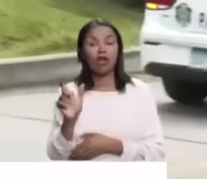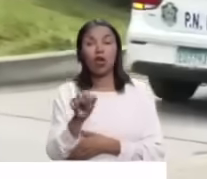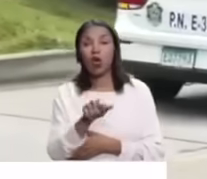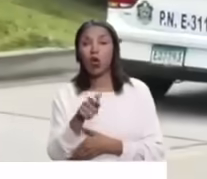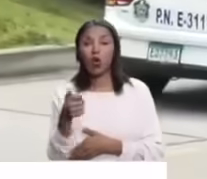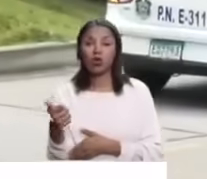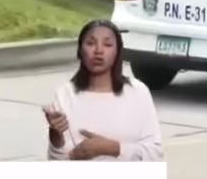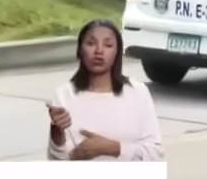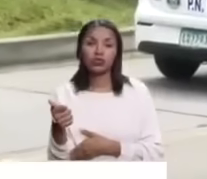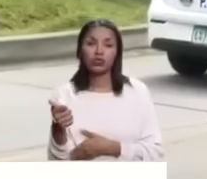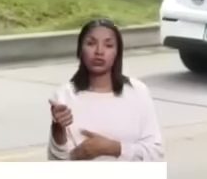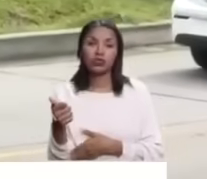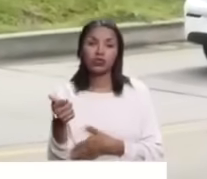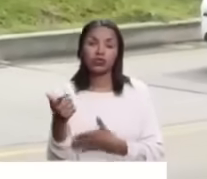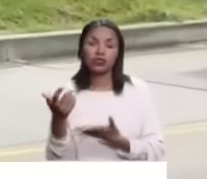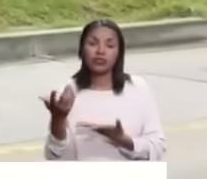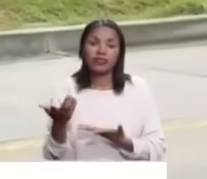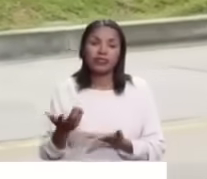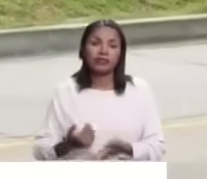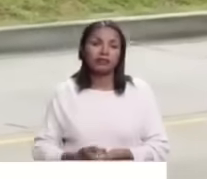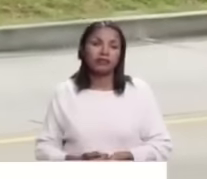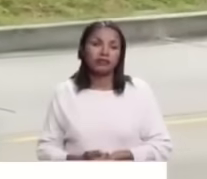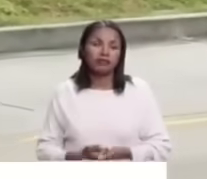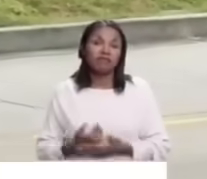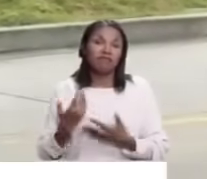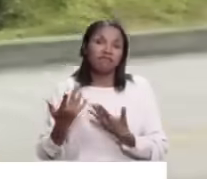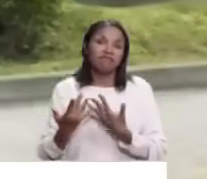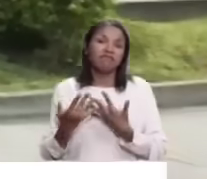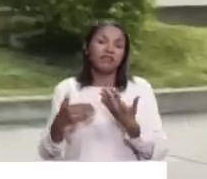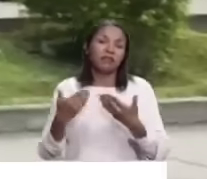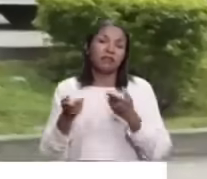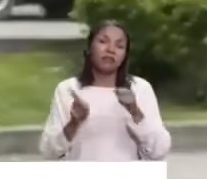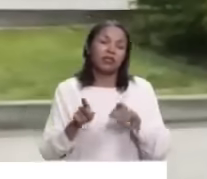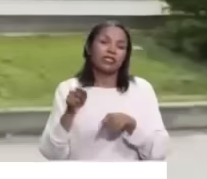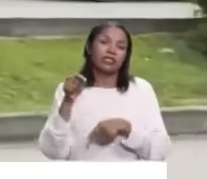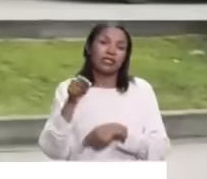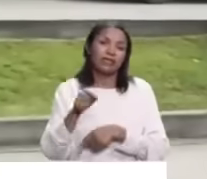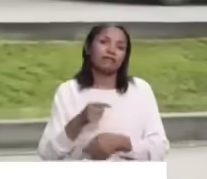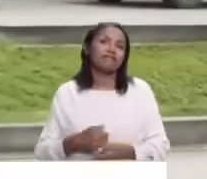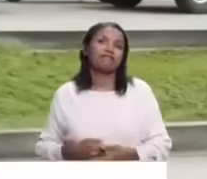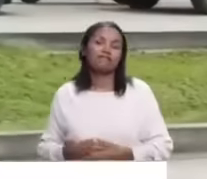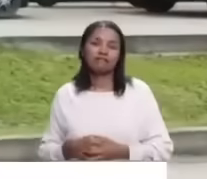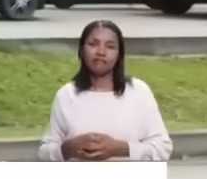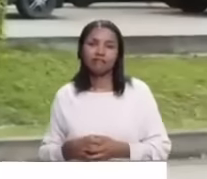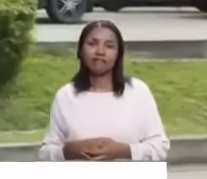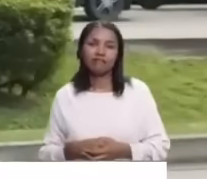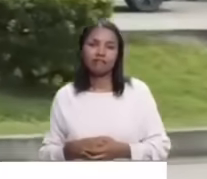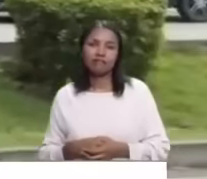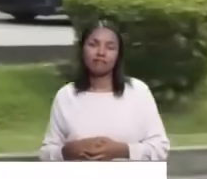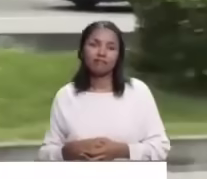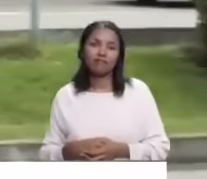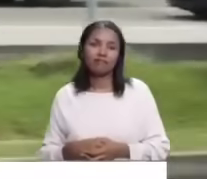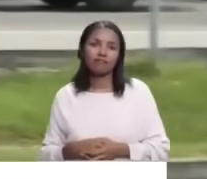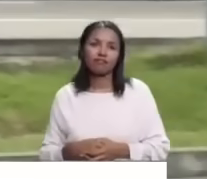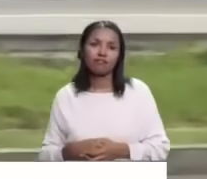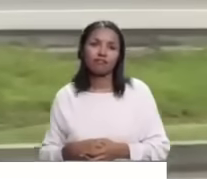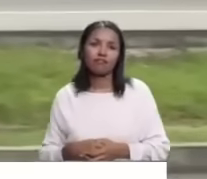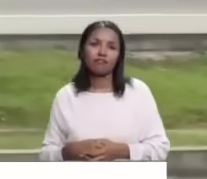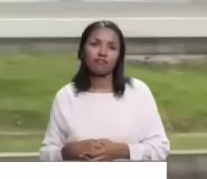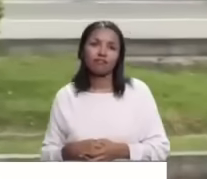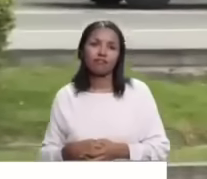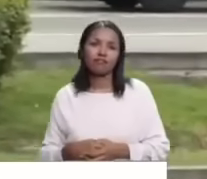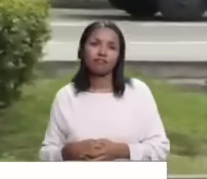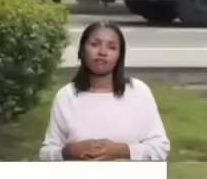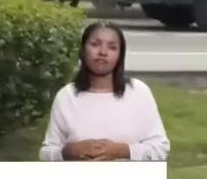prácticamente a la expectativa de lo que pueda pasar en este lugar. Hay que indicar que se